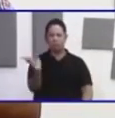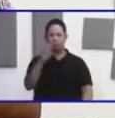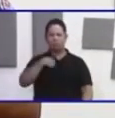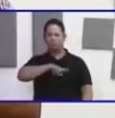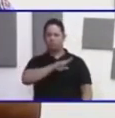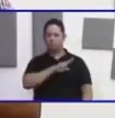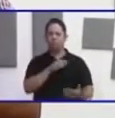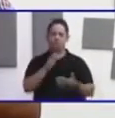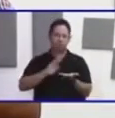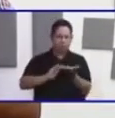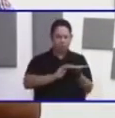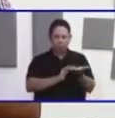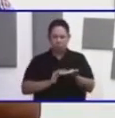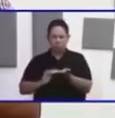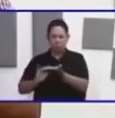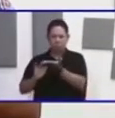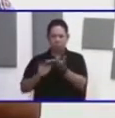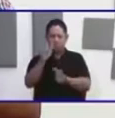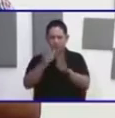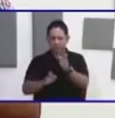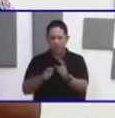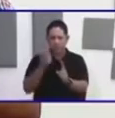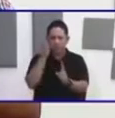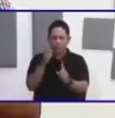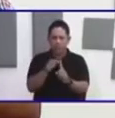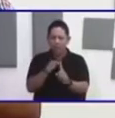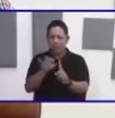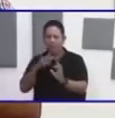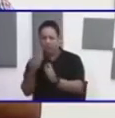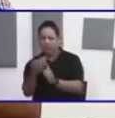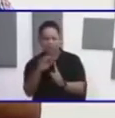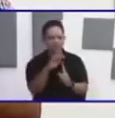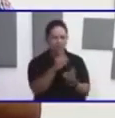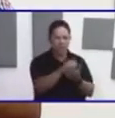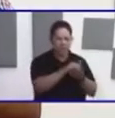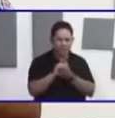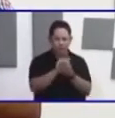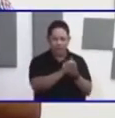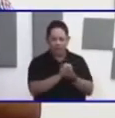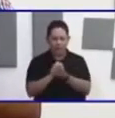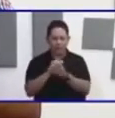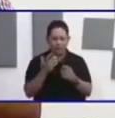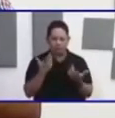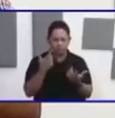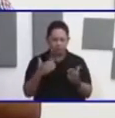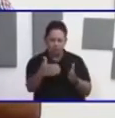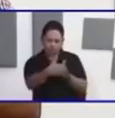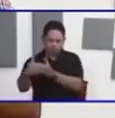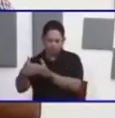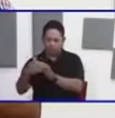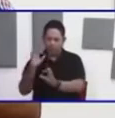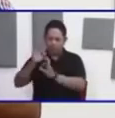se han hecho de la manera debida, tal cual como dicta el lineamiento, tal cual como desde el primer día que asumimos este reto